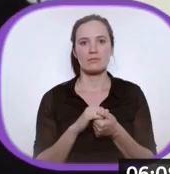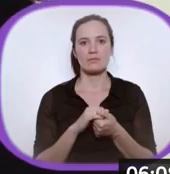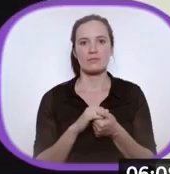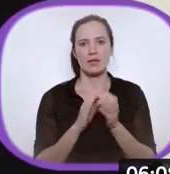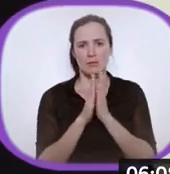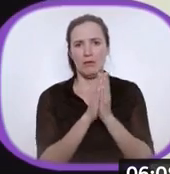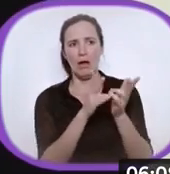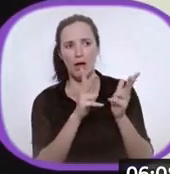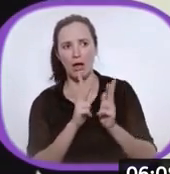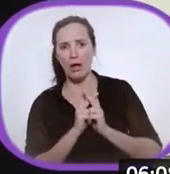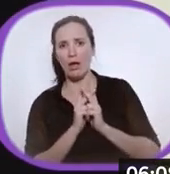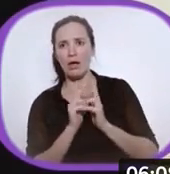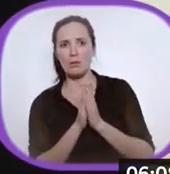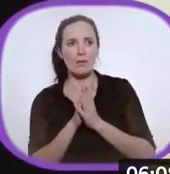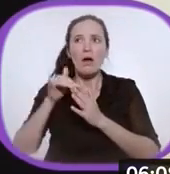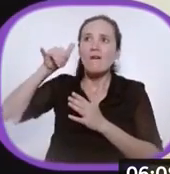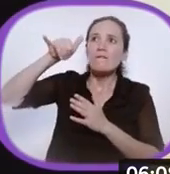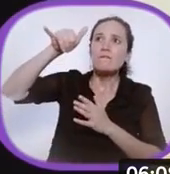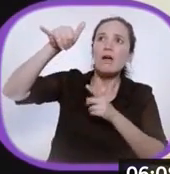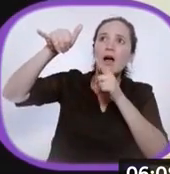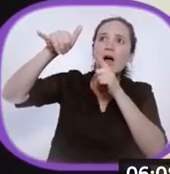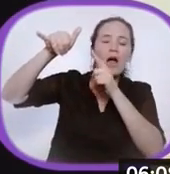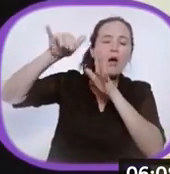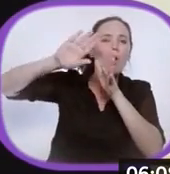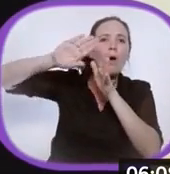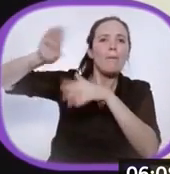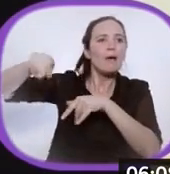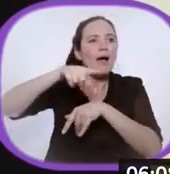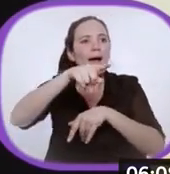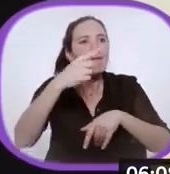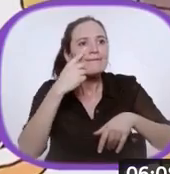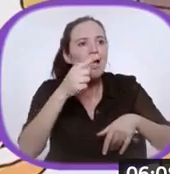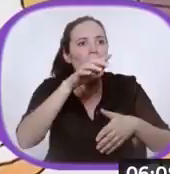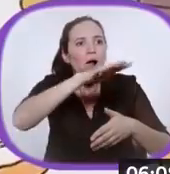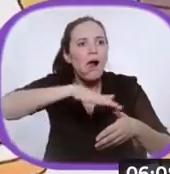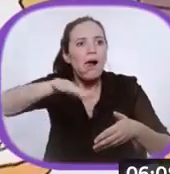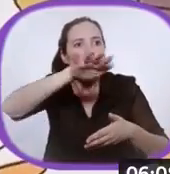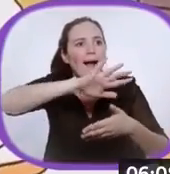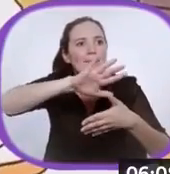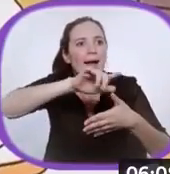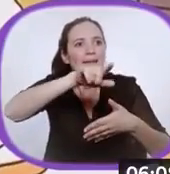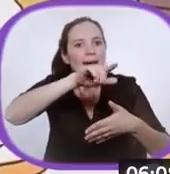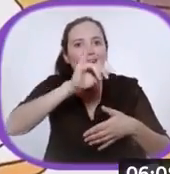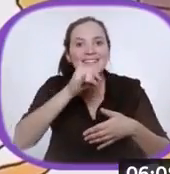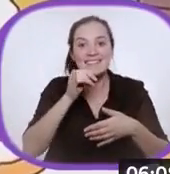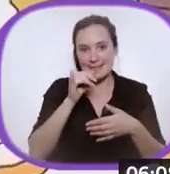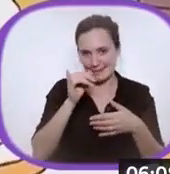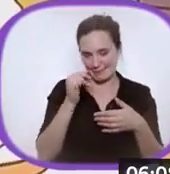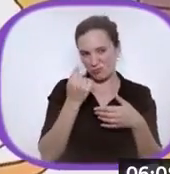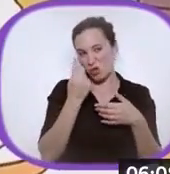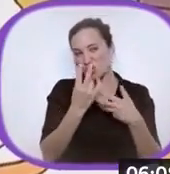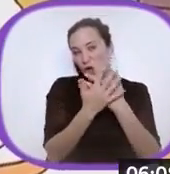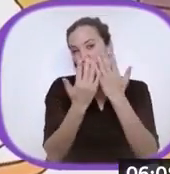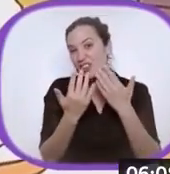Por favor, dígame, ese es el avión Azul América, ¿verdad? Sí, ese es, señor. Bien, estaremos en el Callao